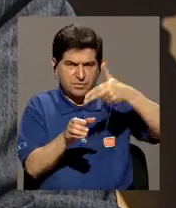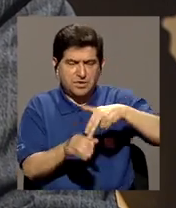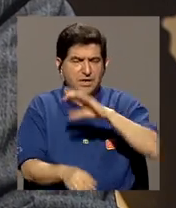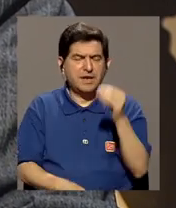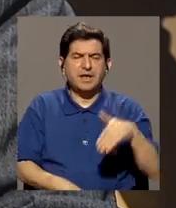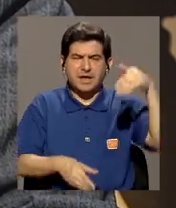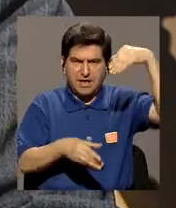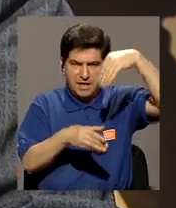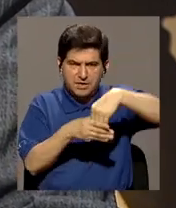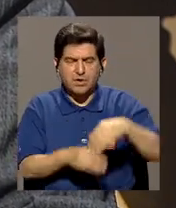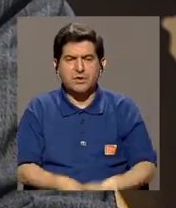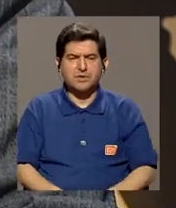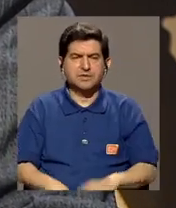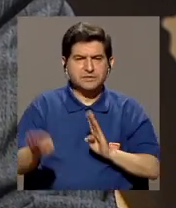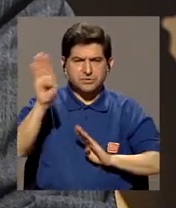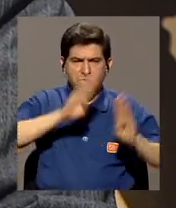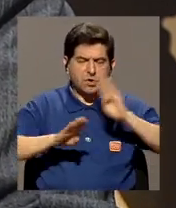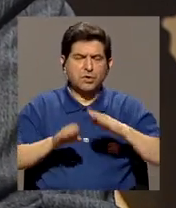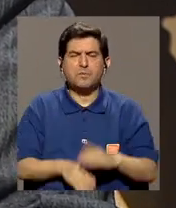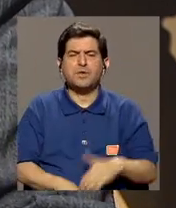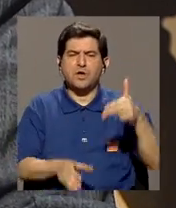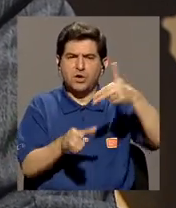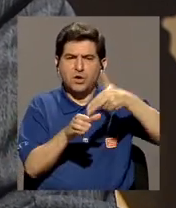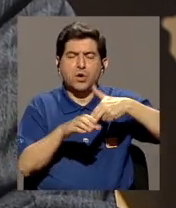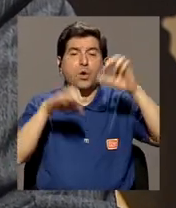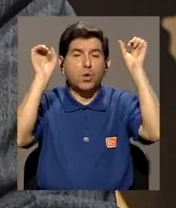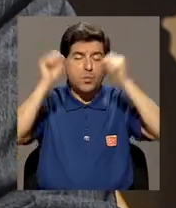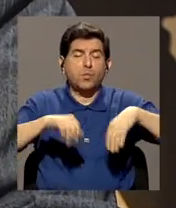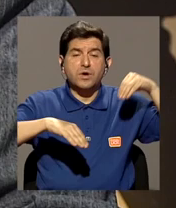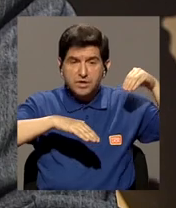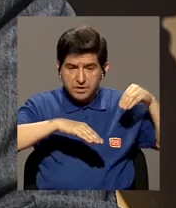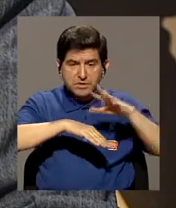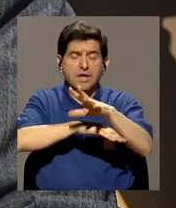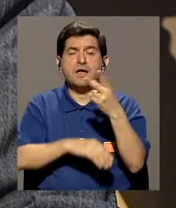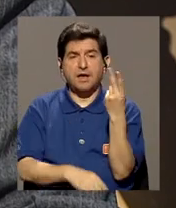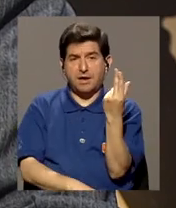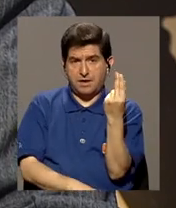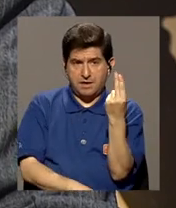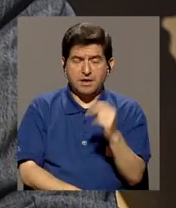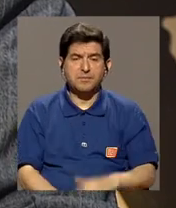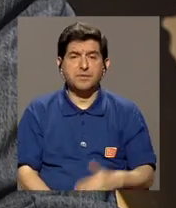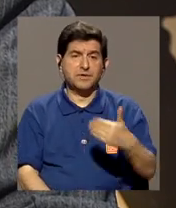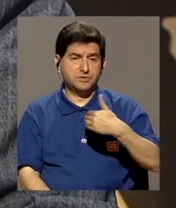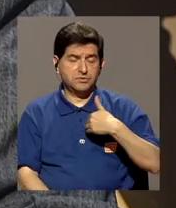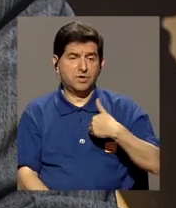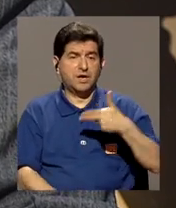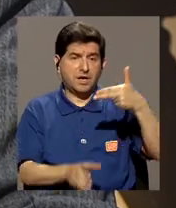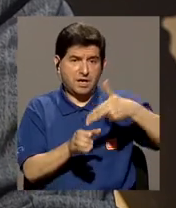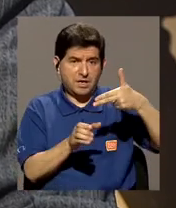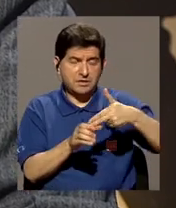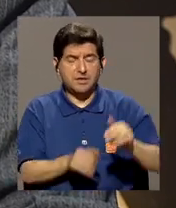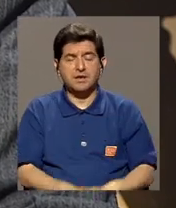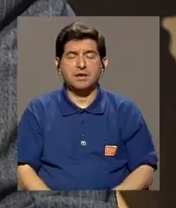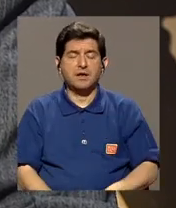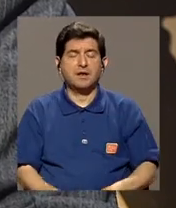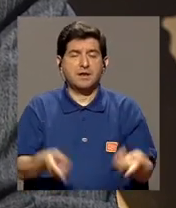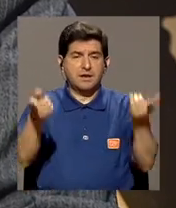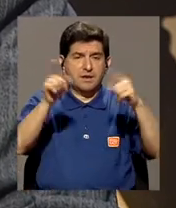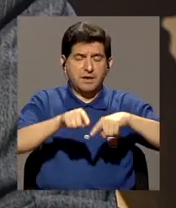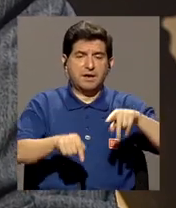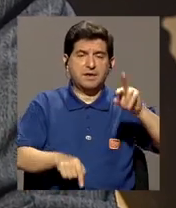y la introducción de biocombustibles podría influir en el precio de los combustibles que